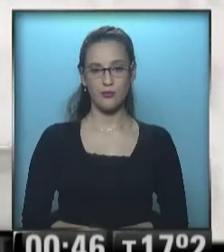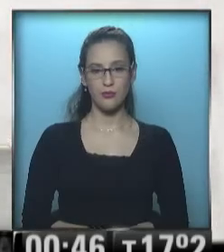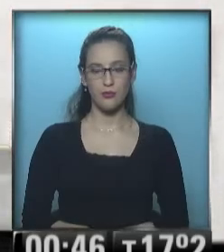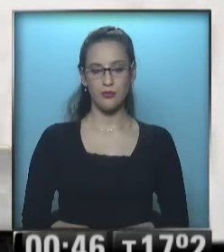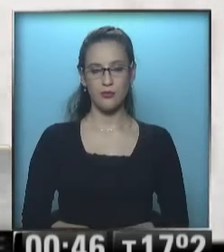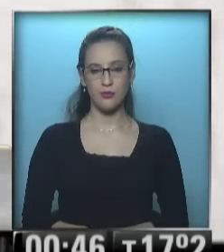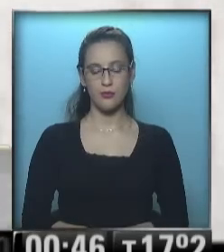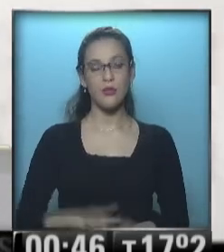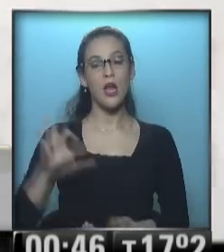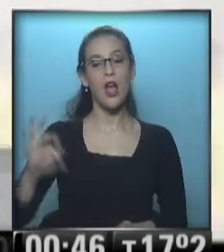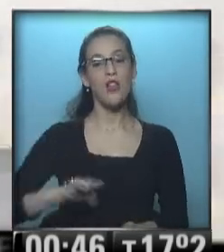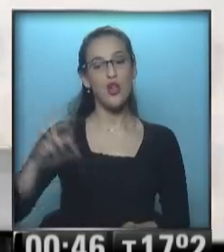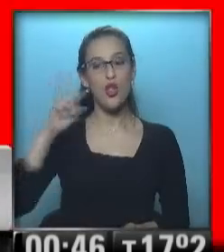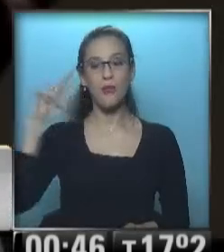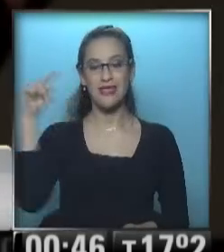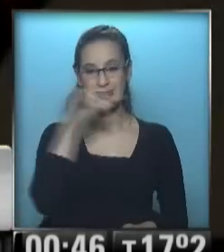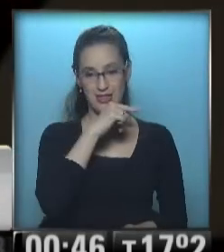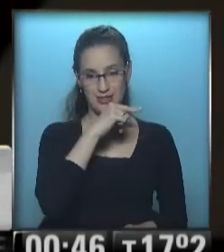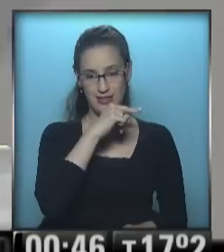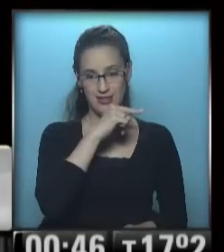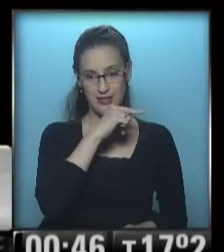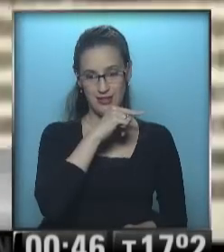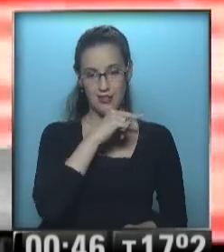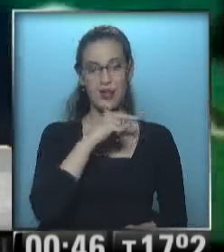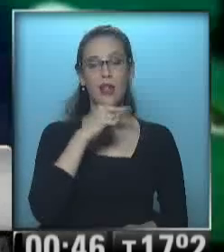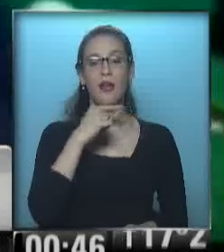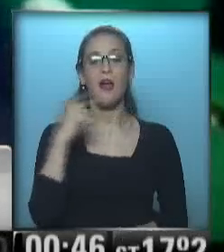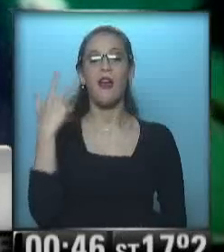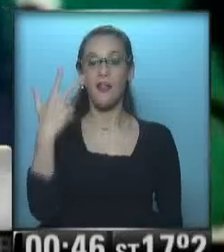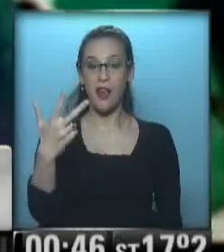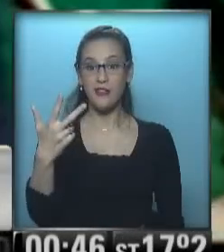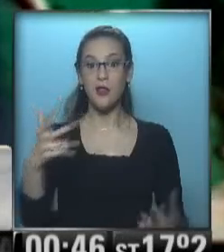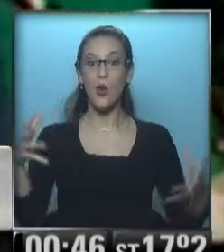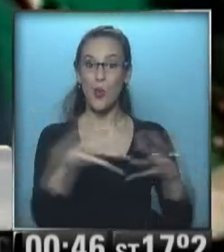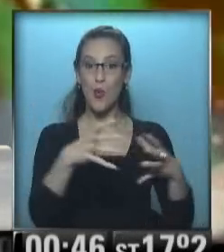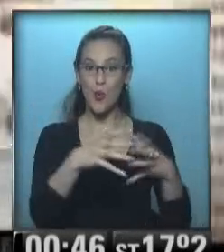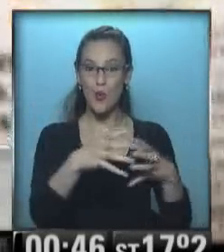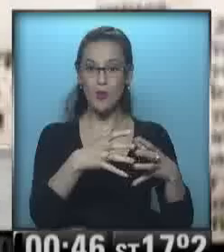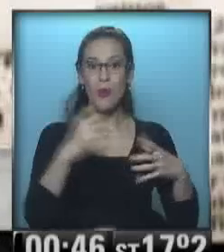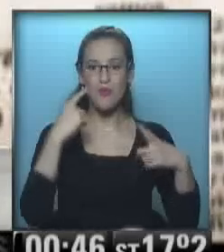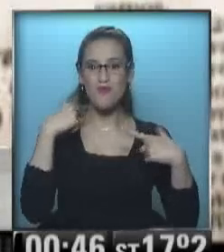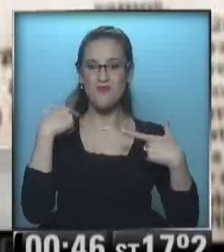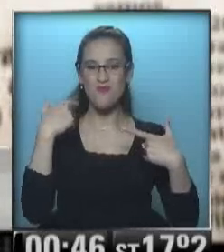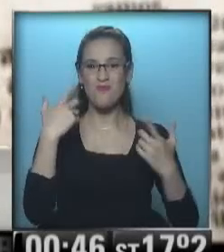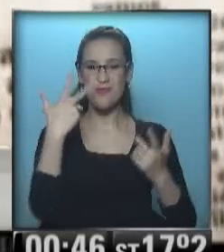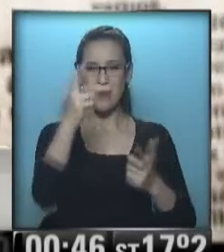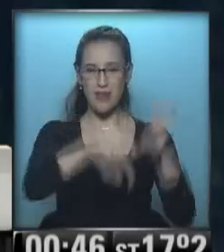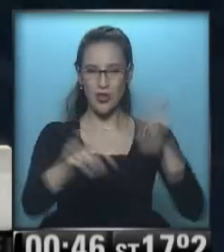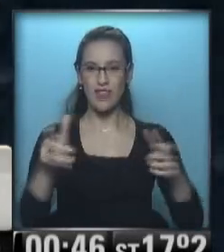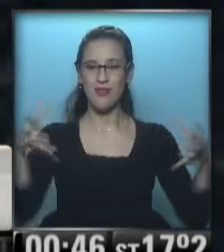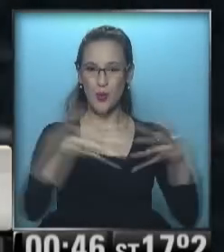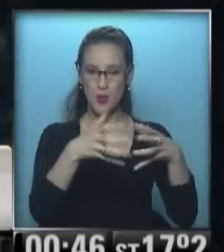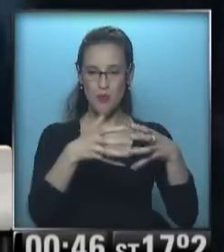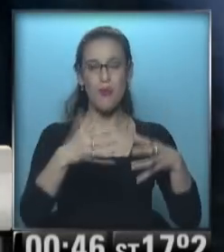En 2007, el emblemático trío se reagrupa y se presenta nuevamente en River y en otros escenarios.